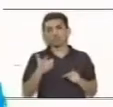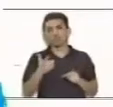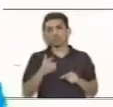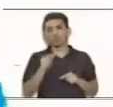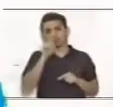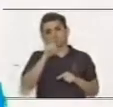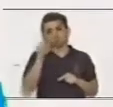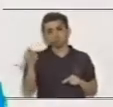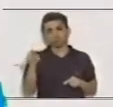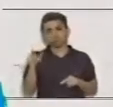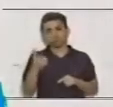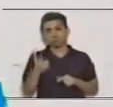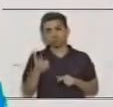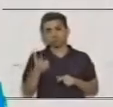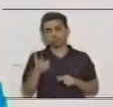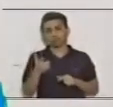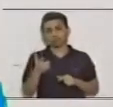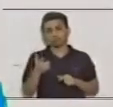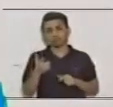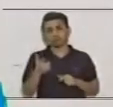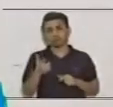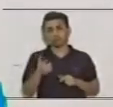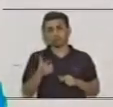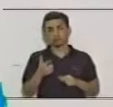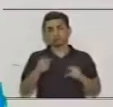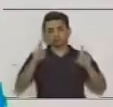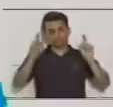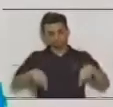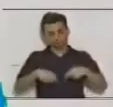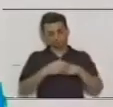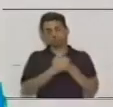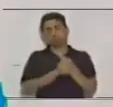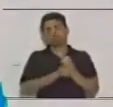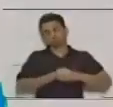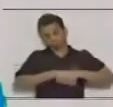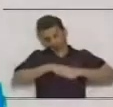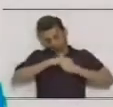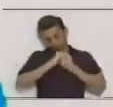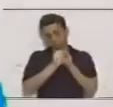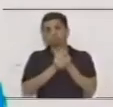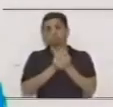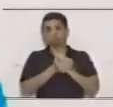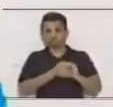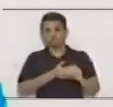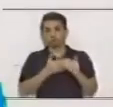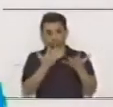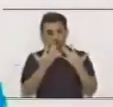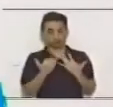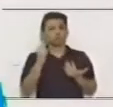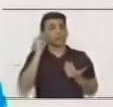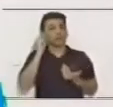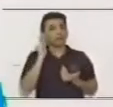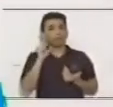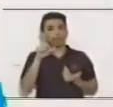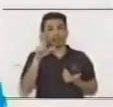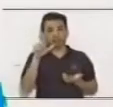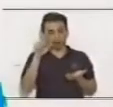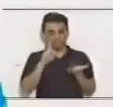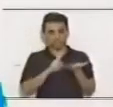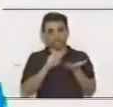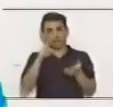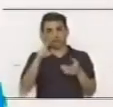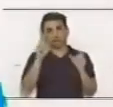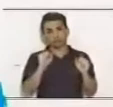les invito a que se laven sus manos, a que consigan su gel. Ya saben que protegiéndonos